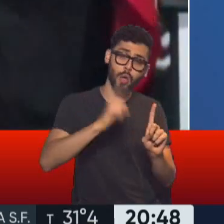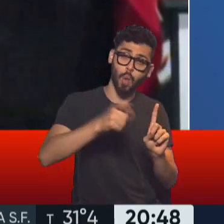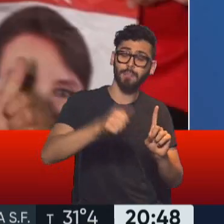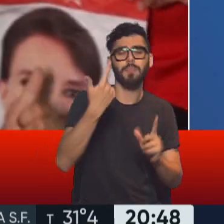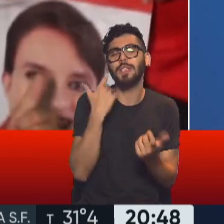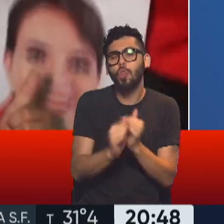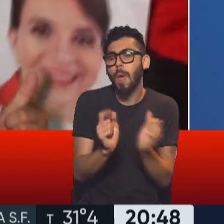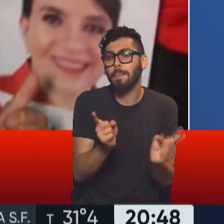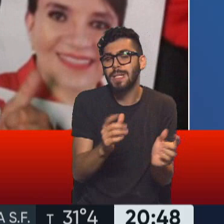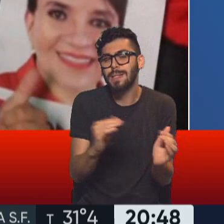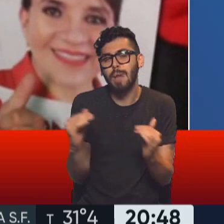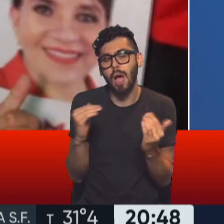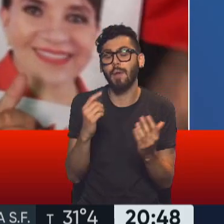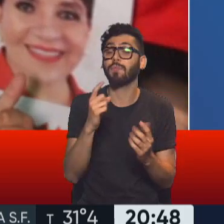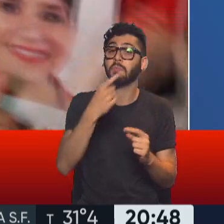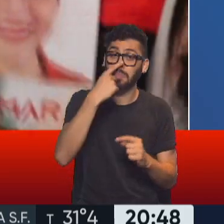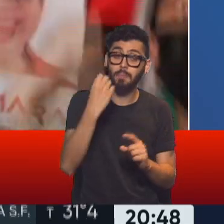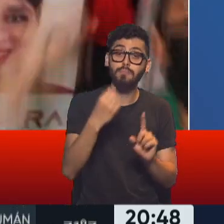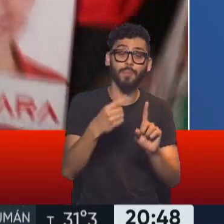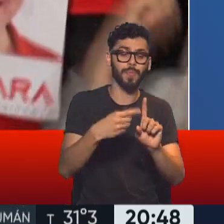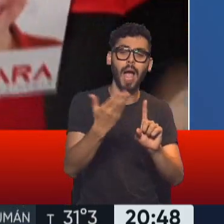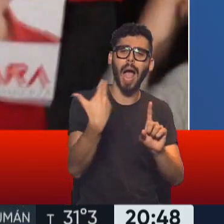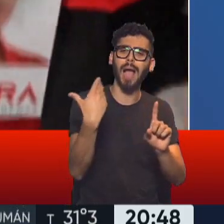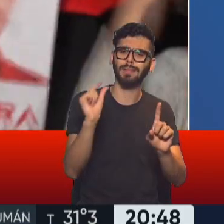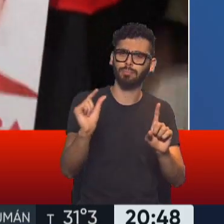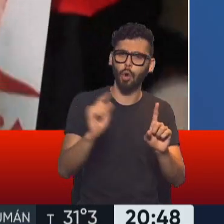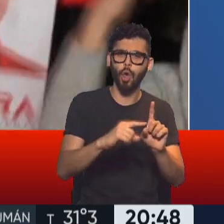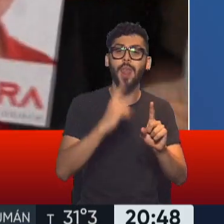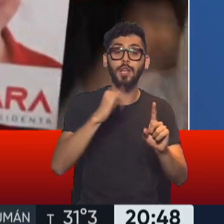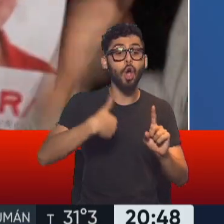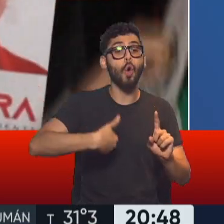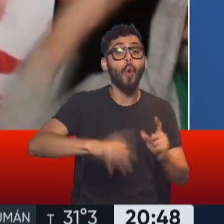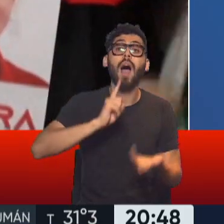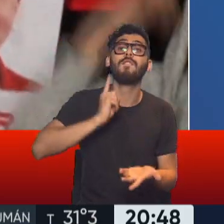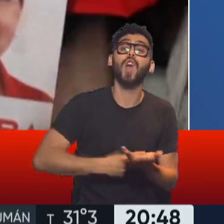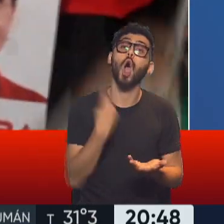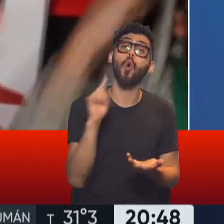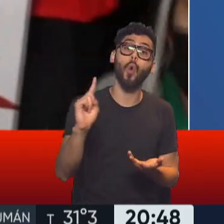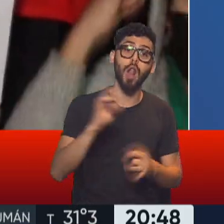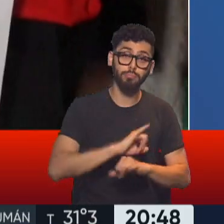muy interesante porque hace poco ella declaró las primeras medidas que va a tomar y son